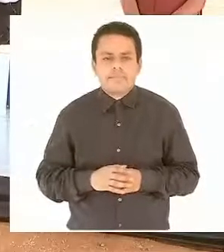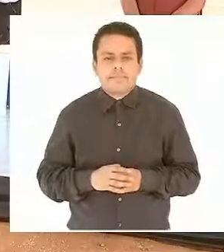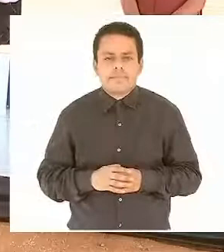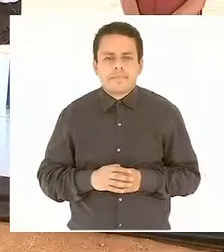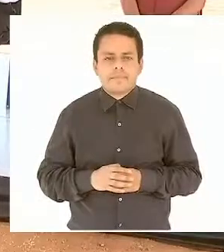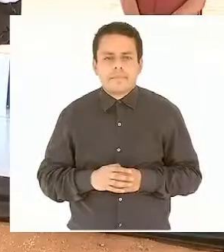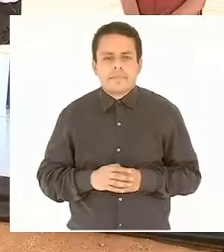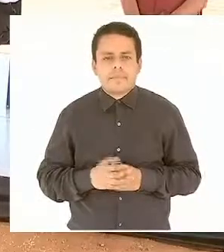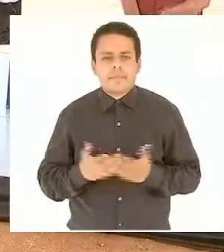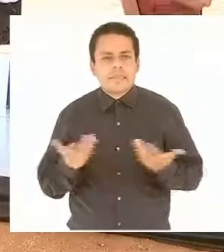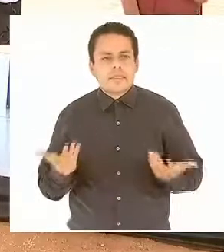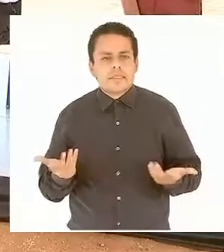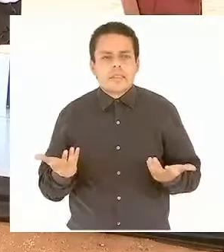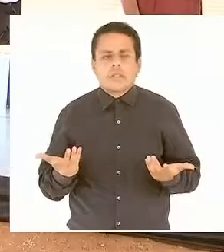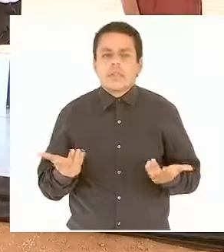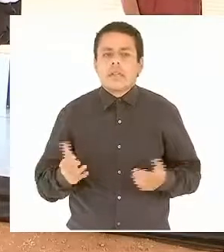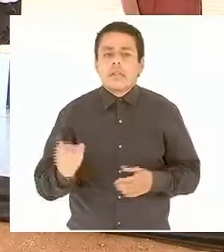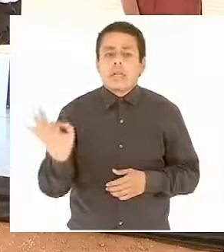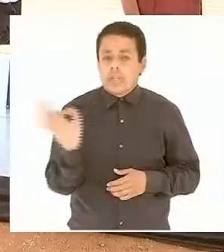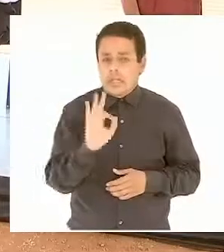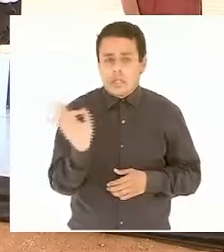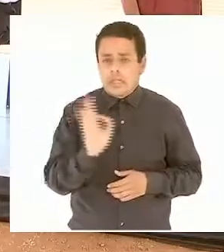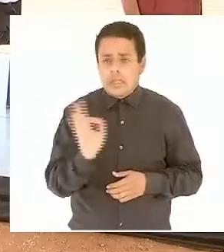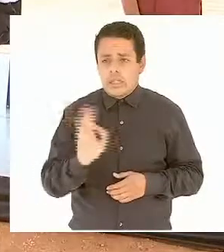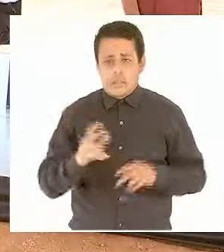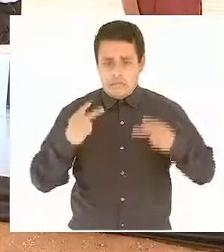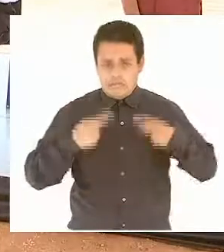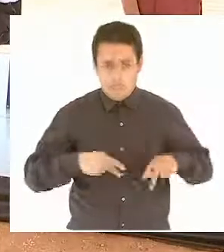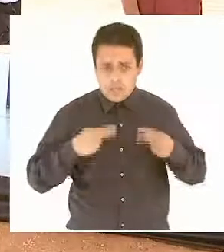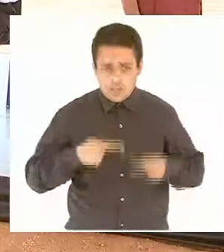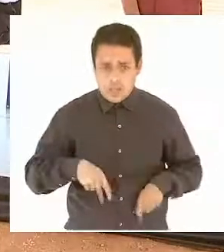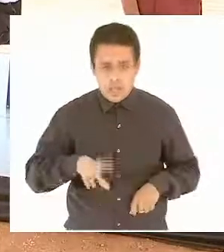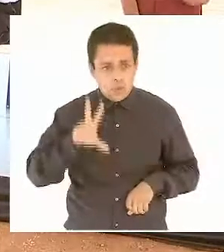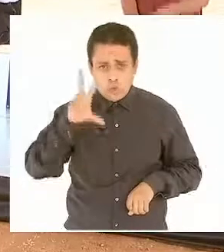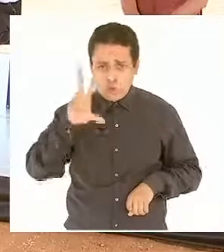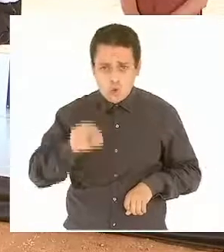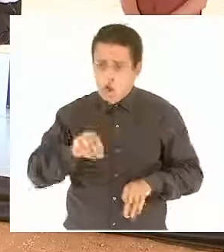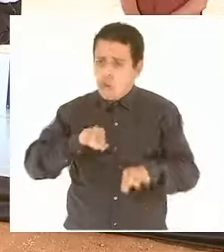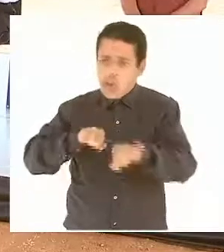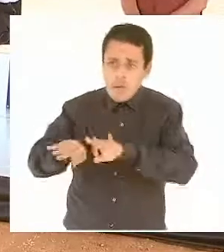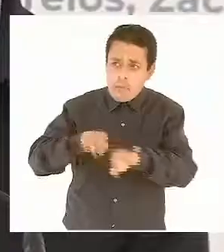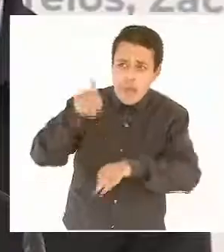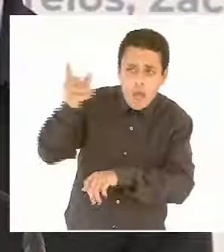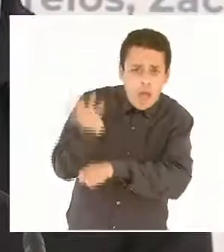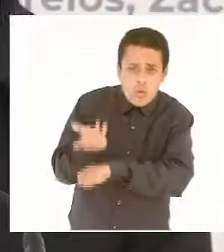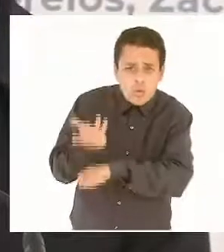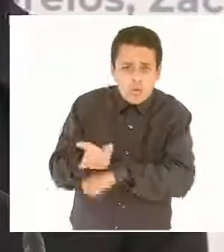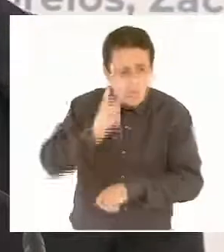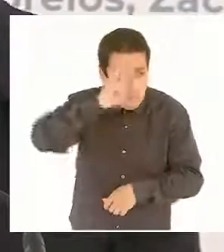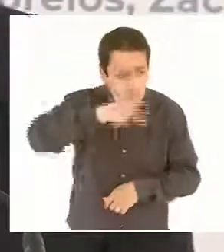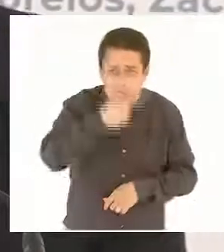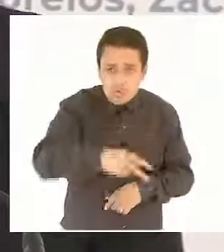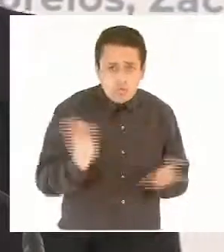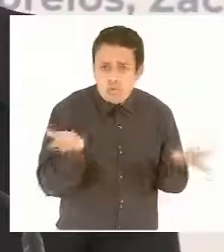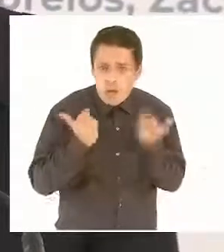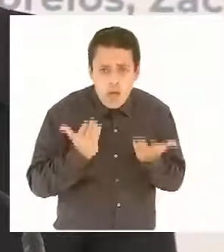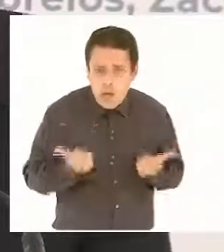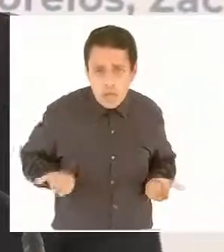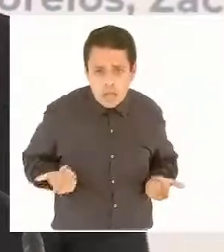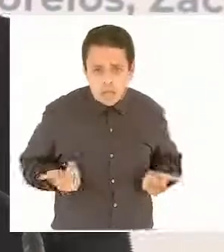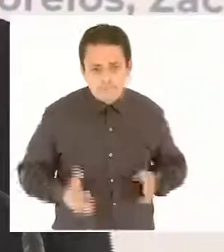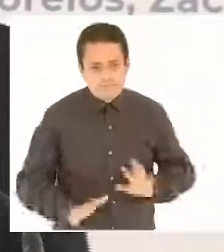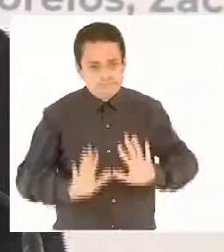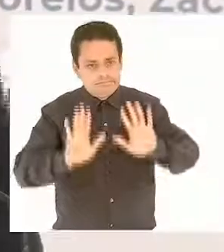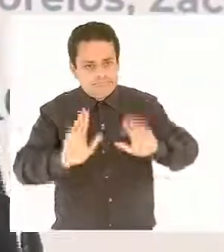Si no se tiene mano de obra mexicana, ¿cómo se